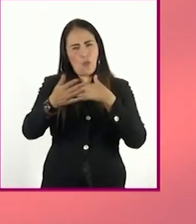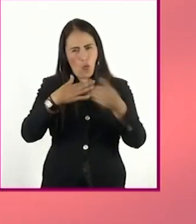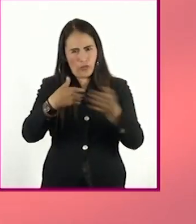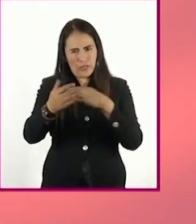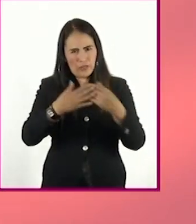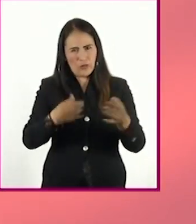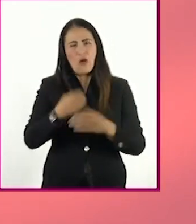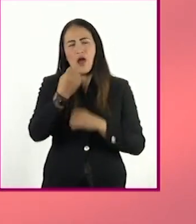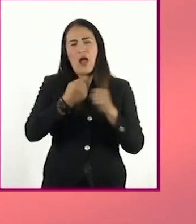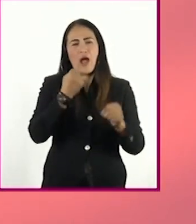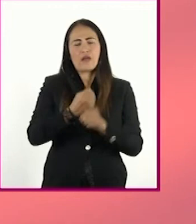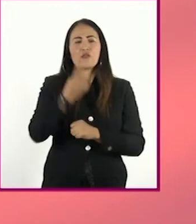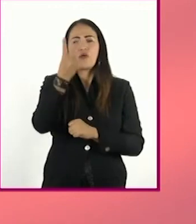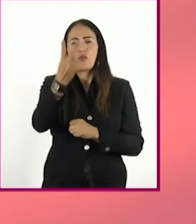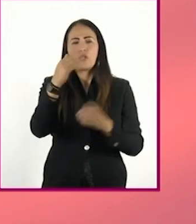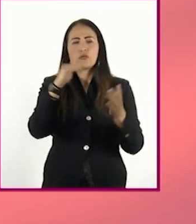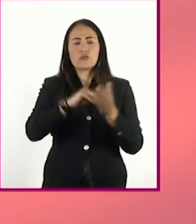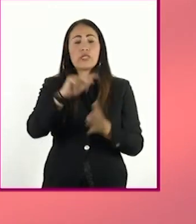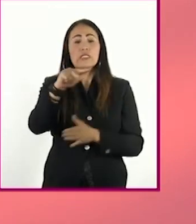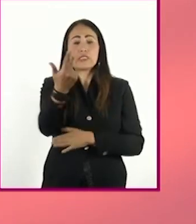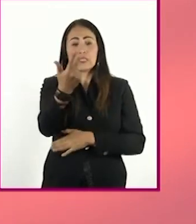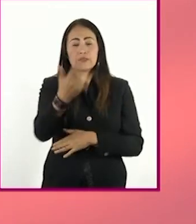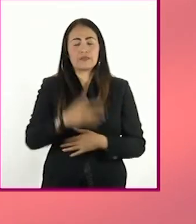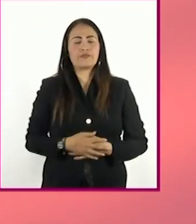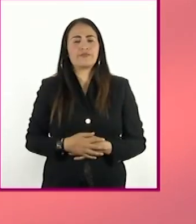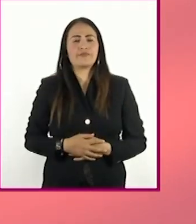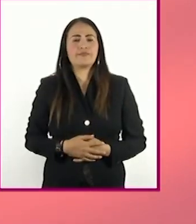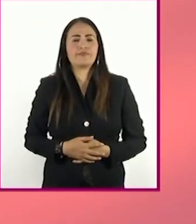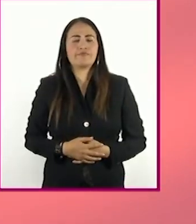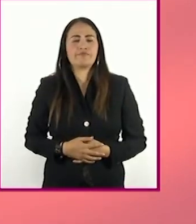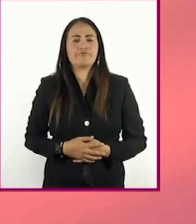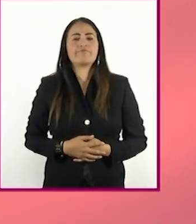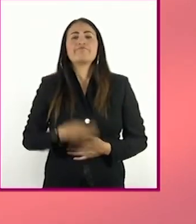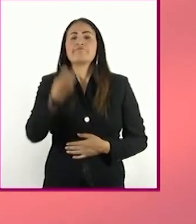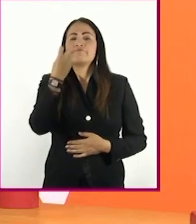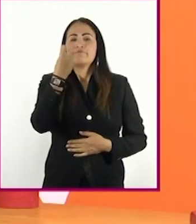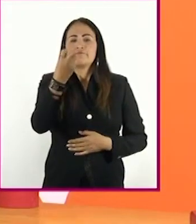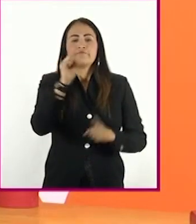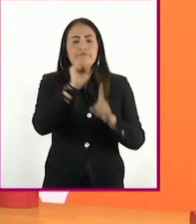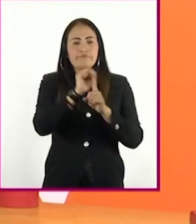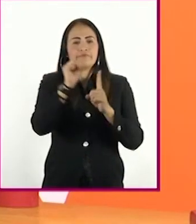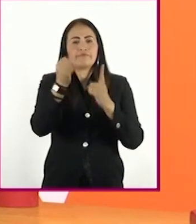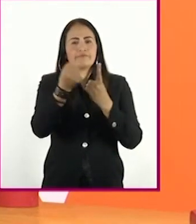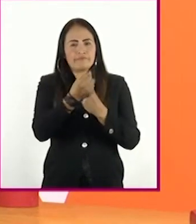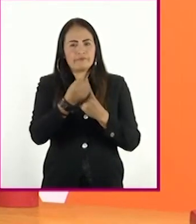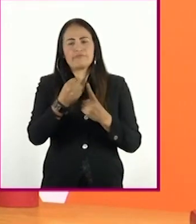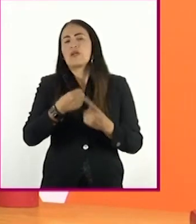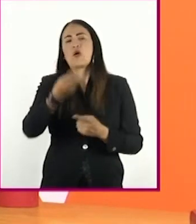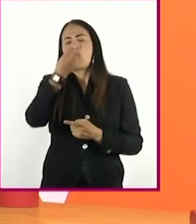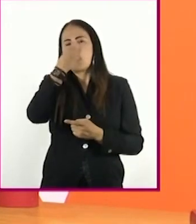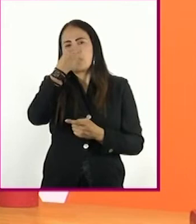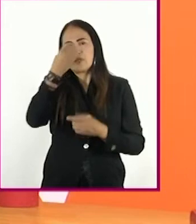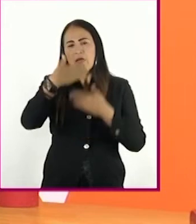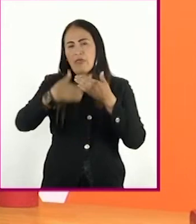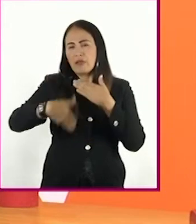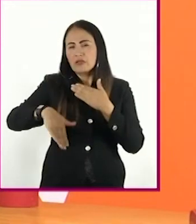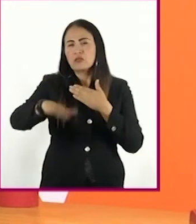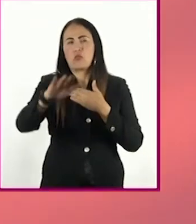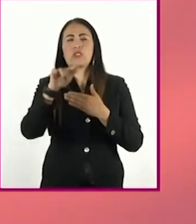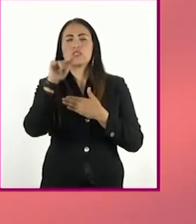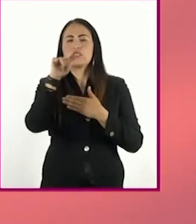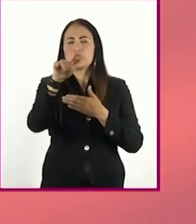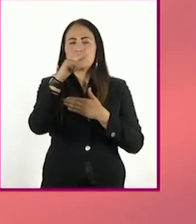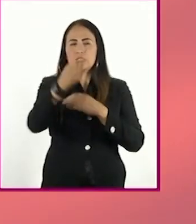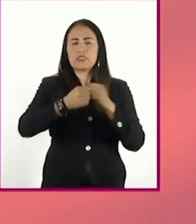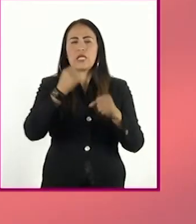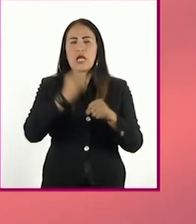escrito en 2013, y que perfila lo que será nuestra situación alimenticia 17 años después, dado